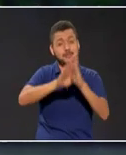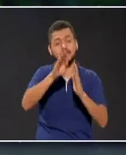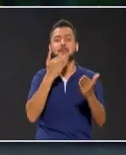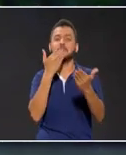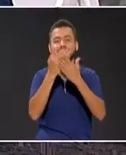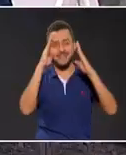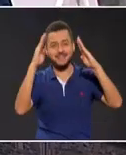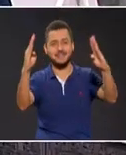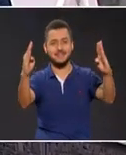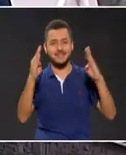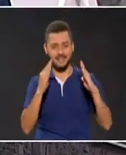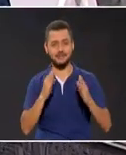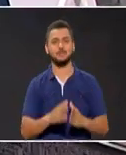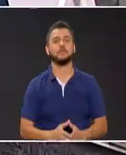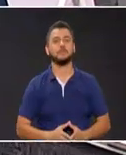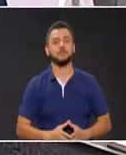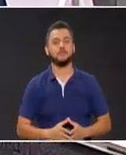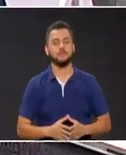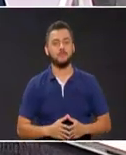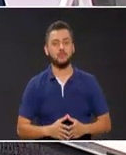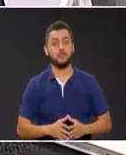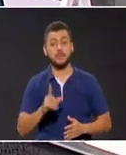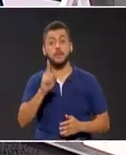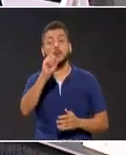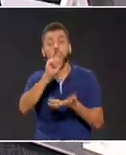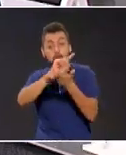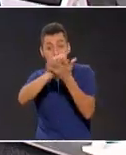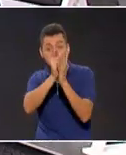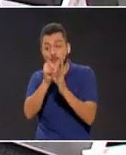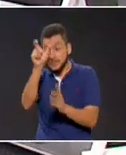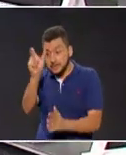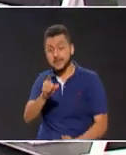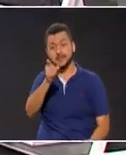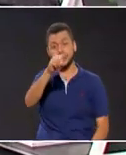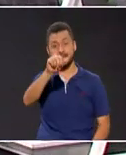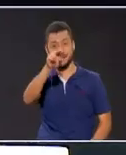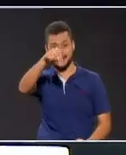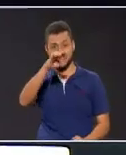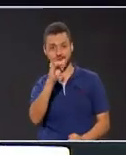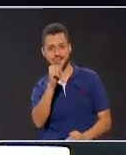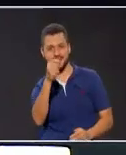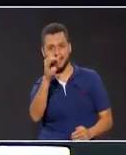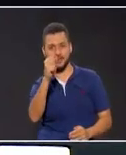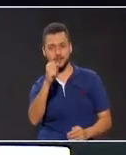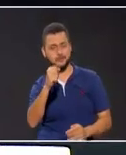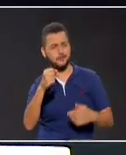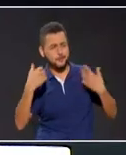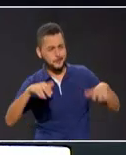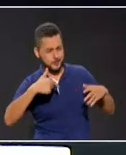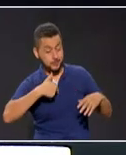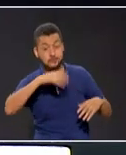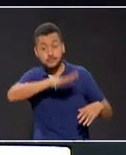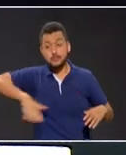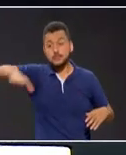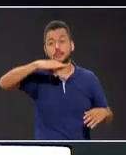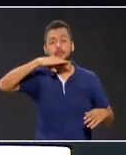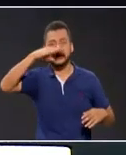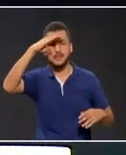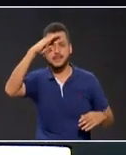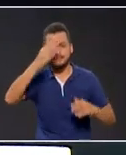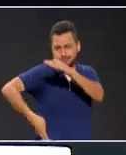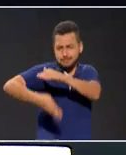gracias. Gracias a usted, candidato. Un minuto final para Santiago Gómez. Medellín va muy bien y esto tiene que seguir. Yo